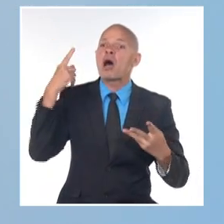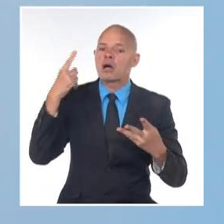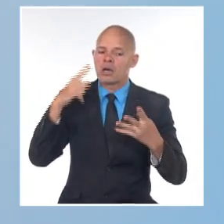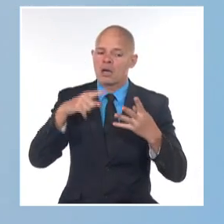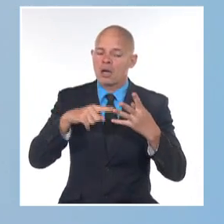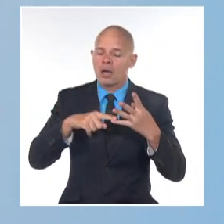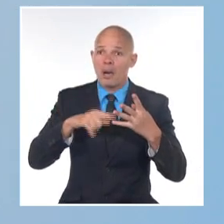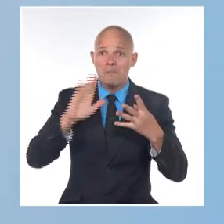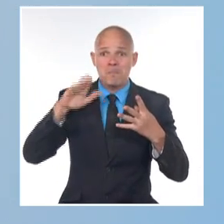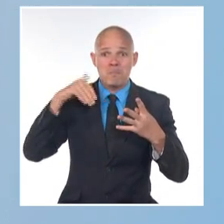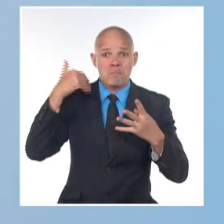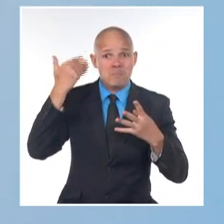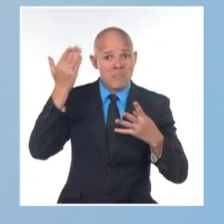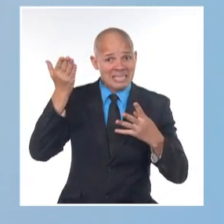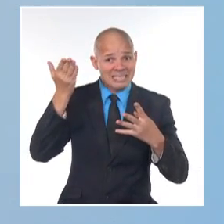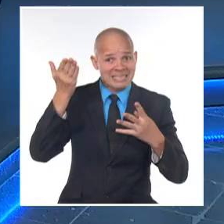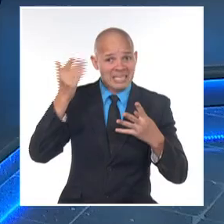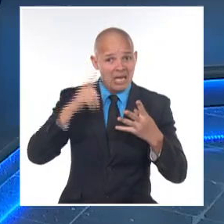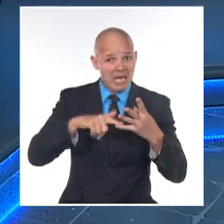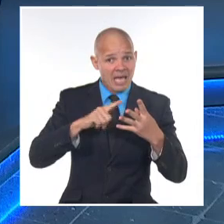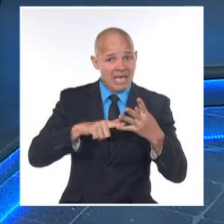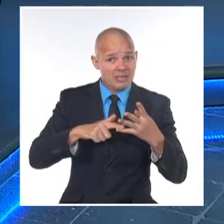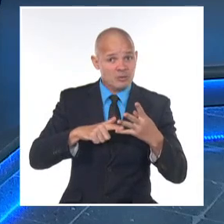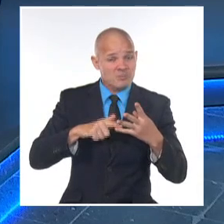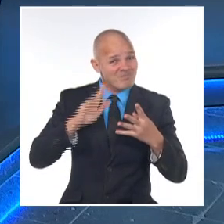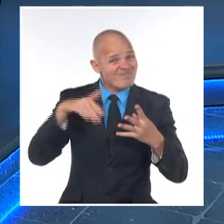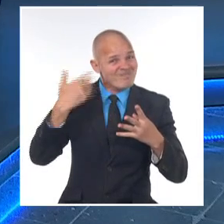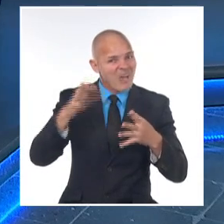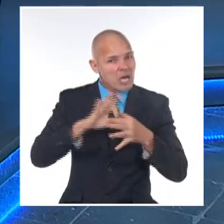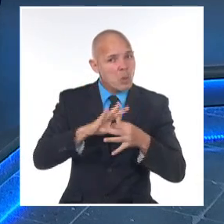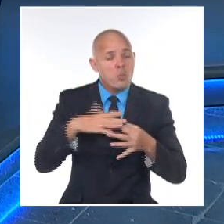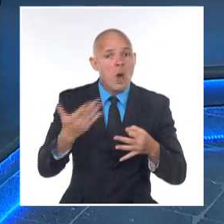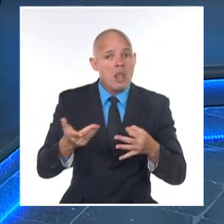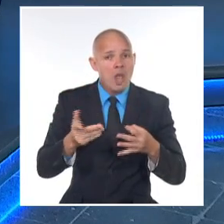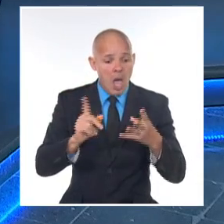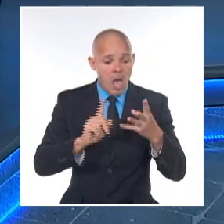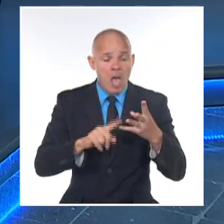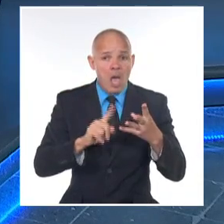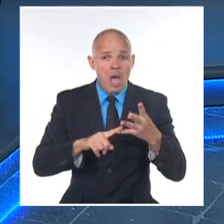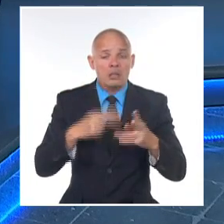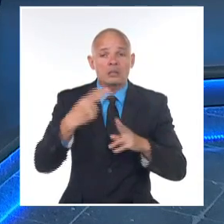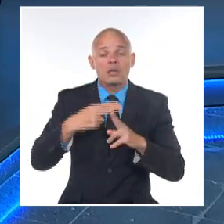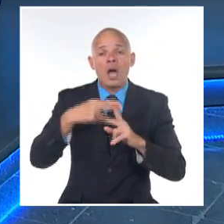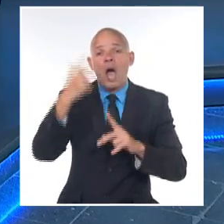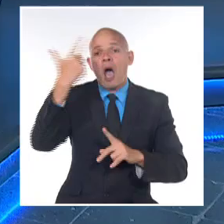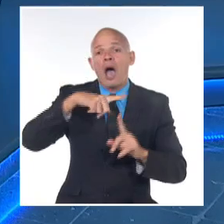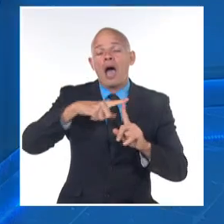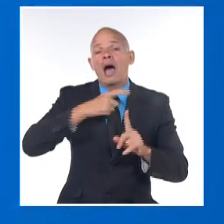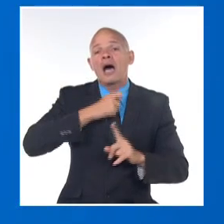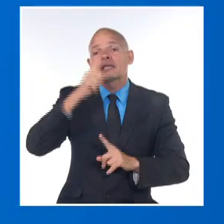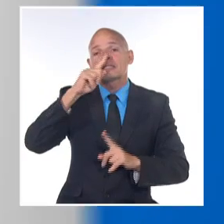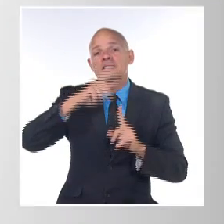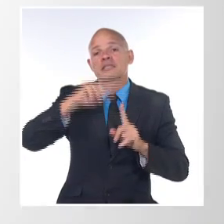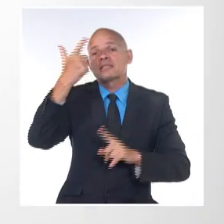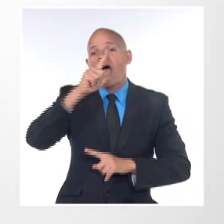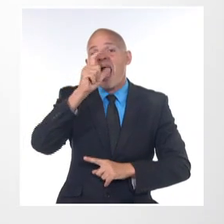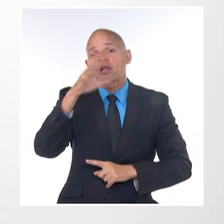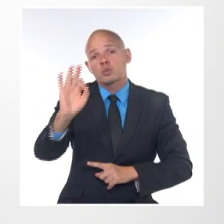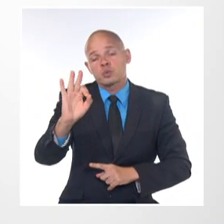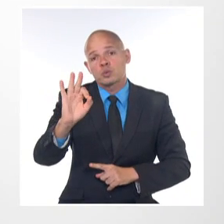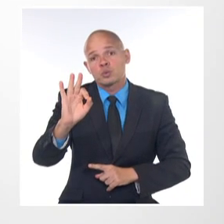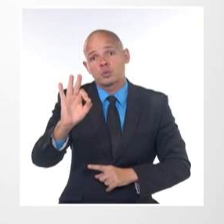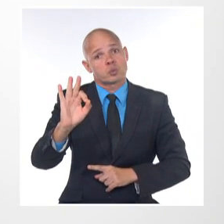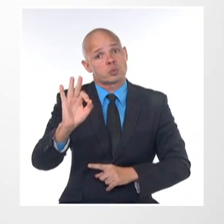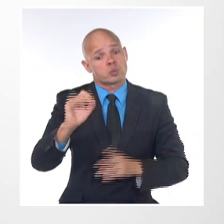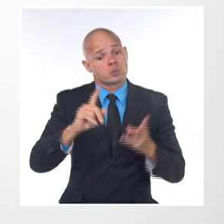Código Penal tiene una sanción superior. ¿Cuál? El delito de atentado. Ya sería atentado. Ya sería un delito de atentado contra el cumplimiento